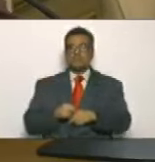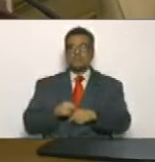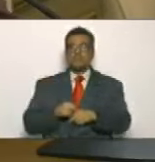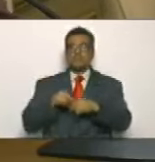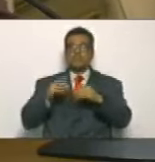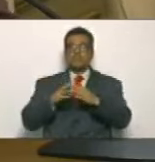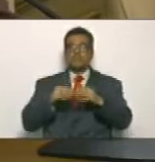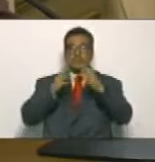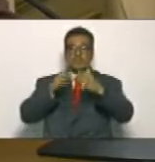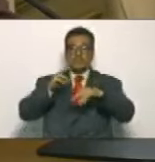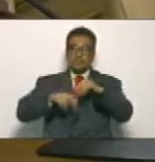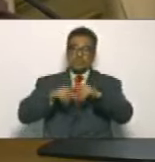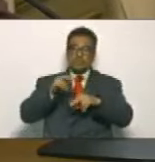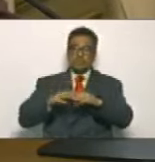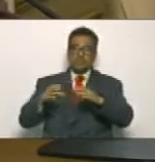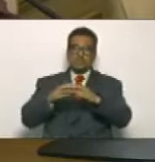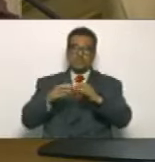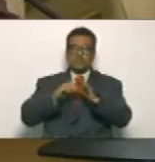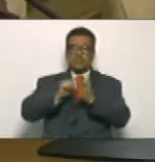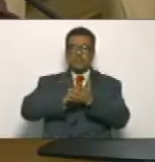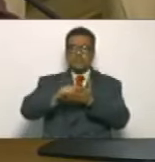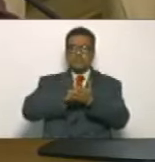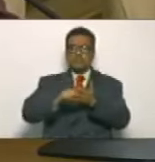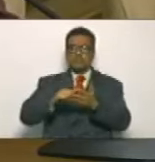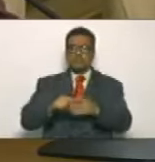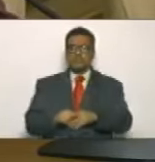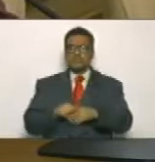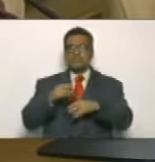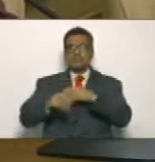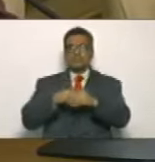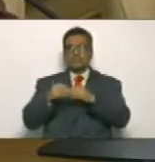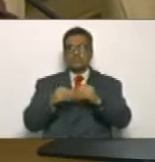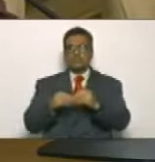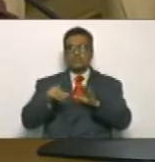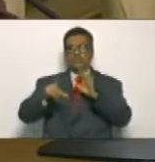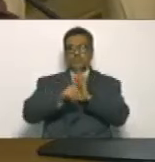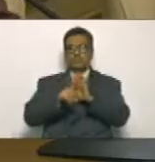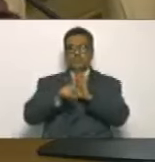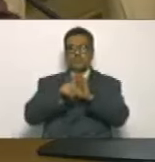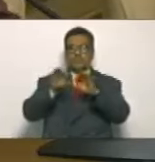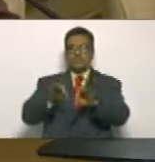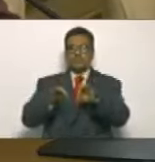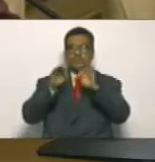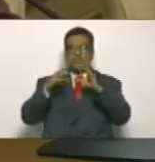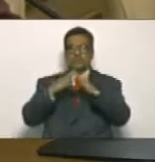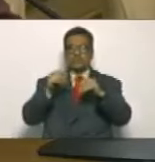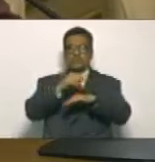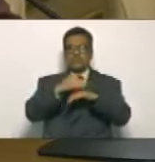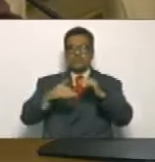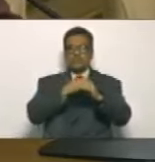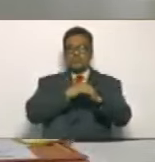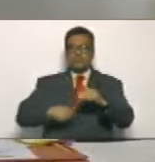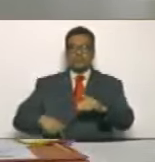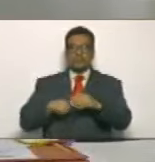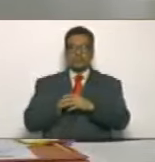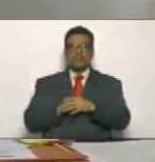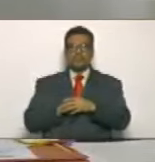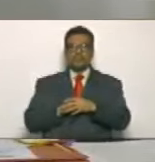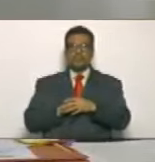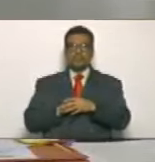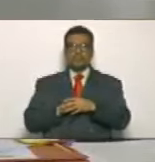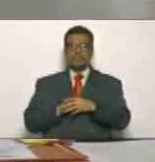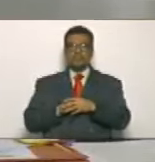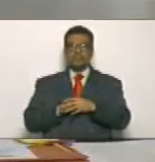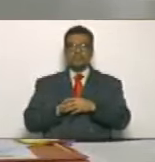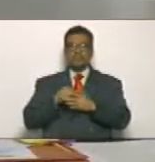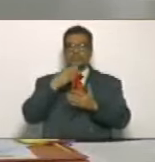condiciones para dar cumplimiento al contenido de este artículo serán establecidas en una ley especial. Es todo, ciudadana vicepresidenta.